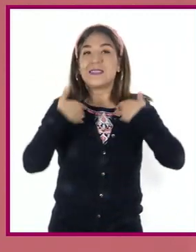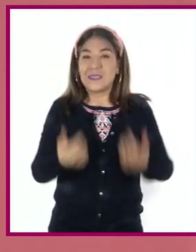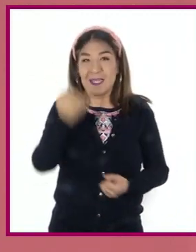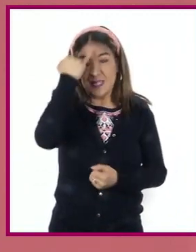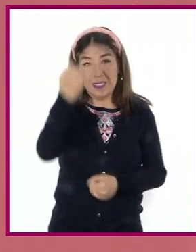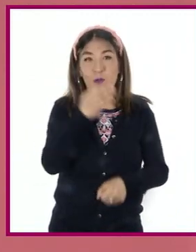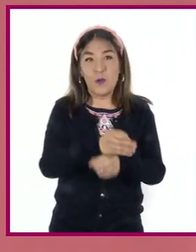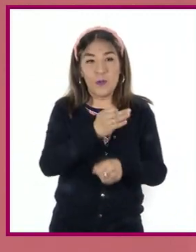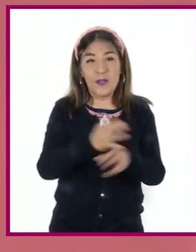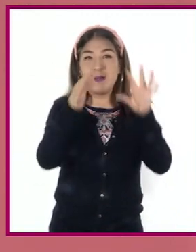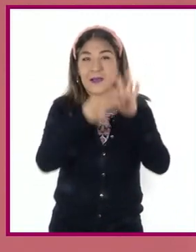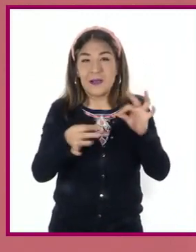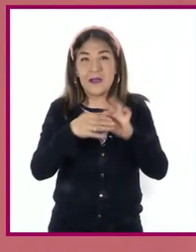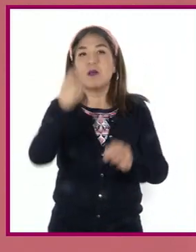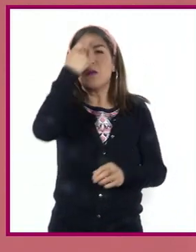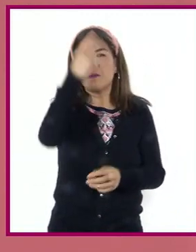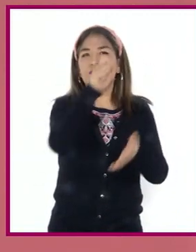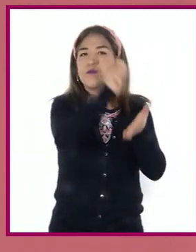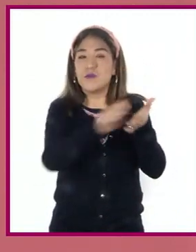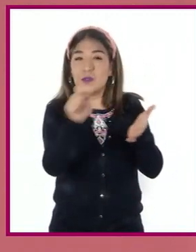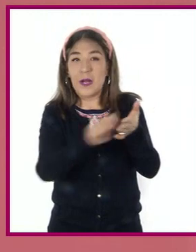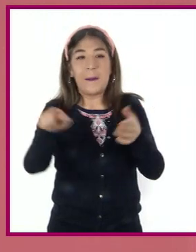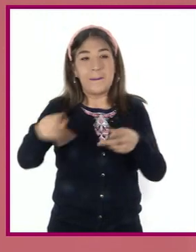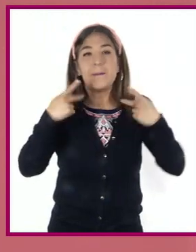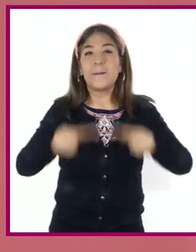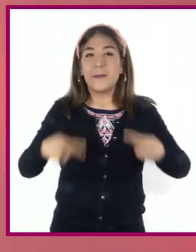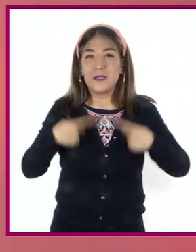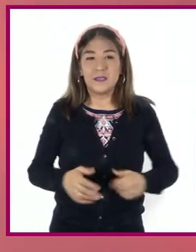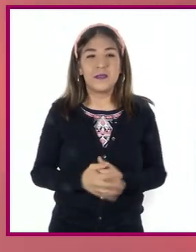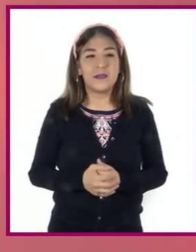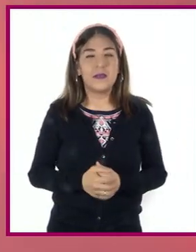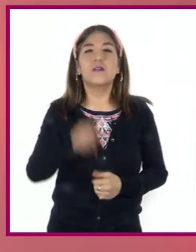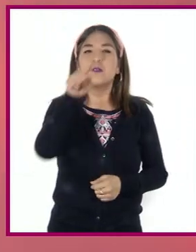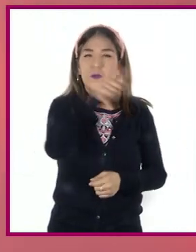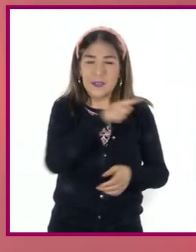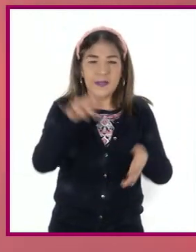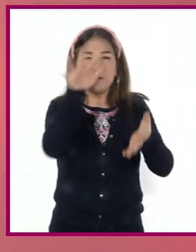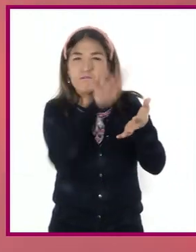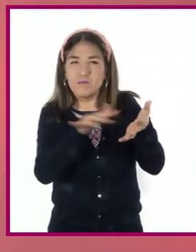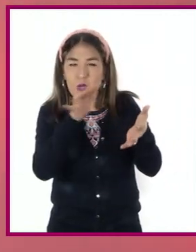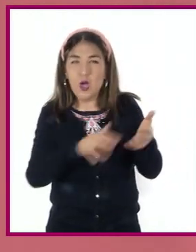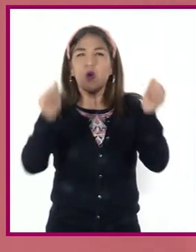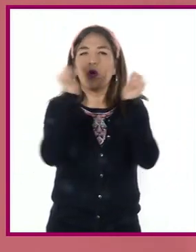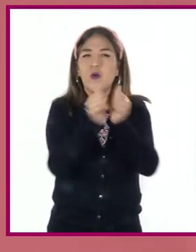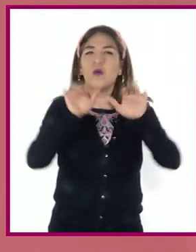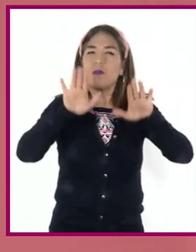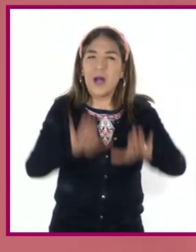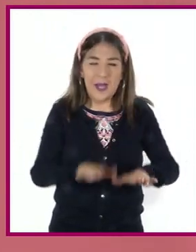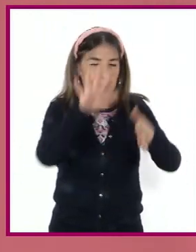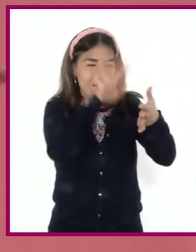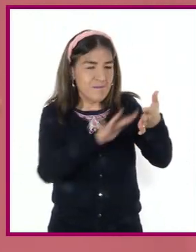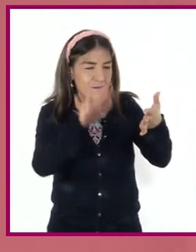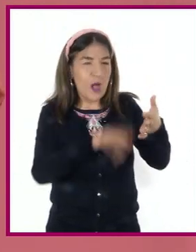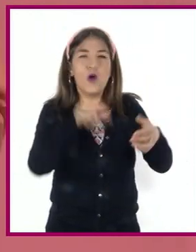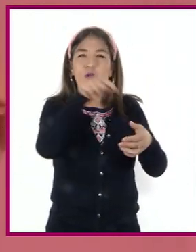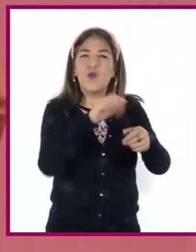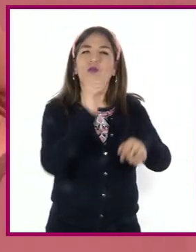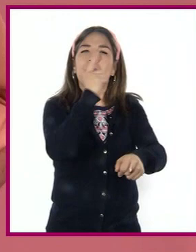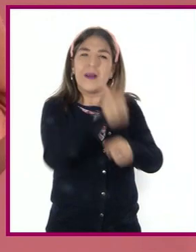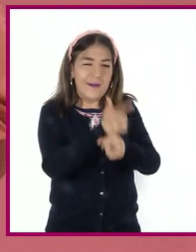al respecto, profesor? Algunas recomendaciones que puedo dar, además de las formas literarias que ya revisamos, es